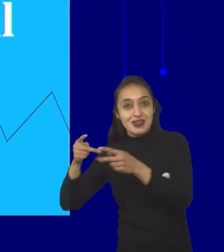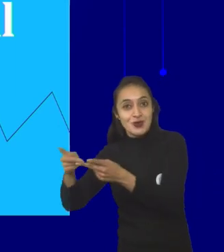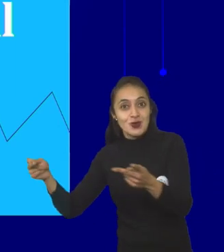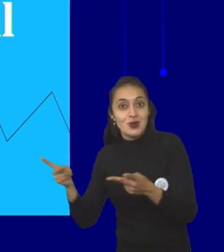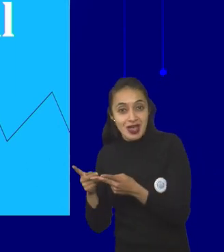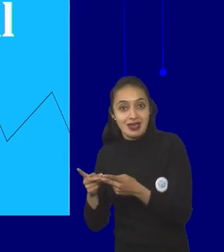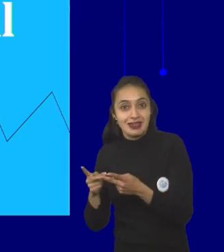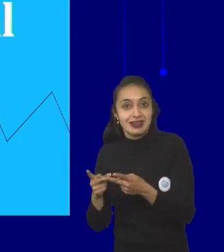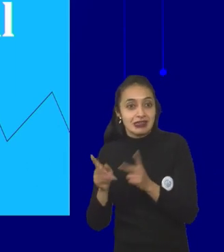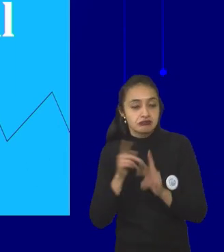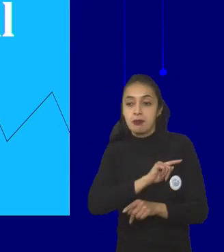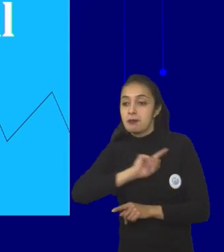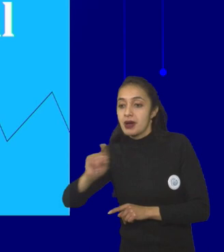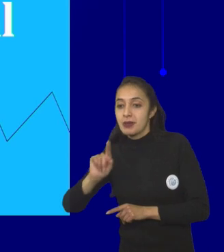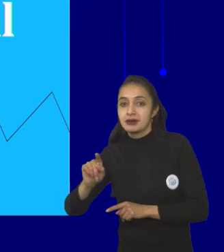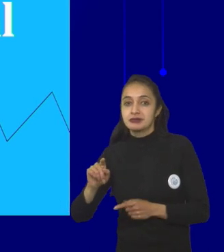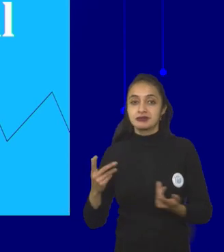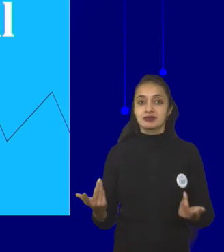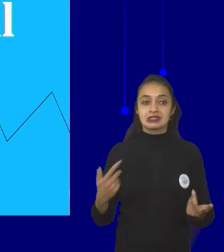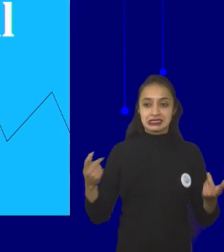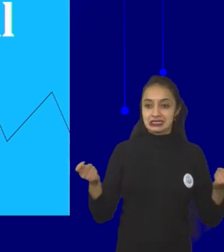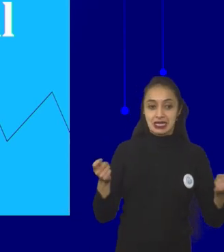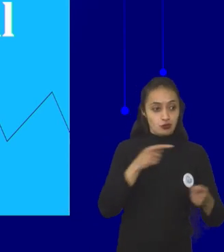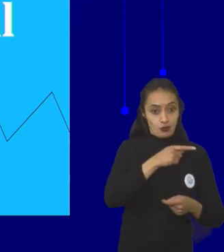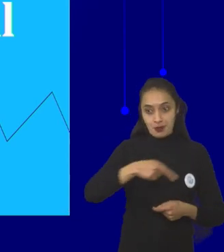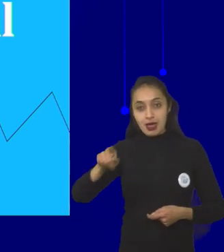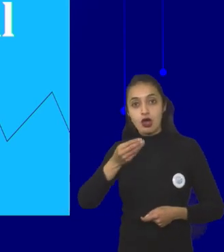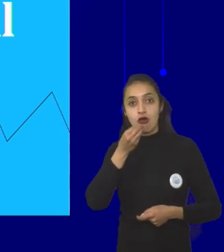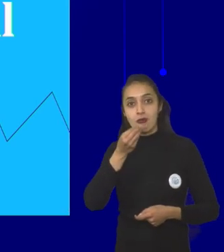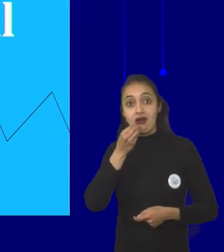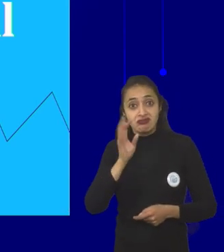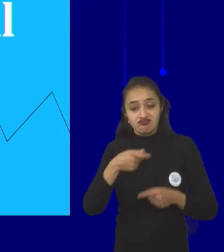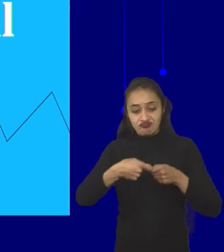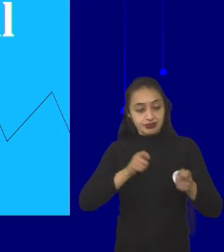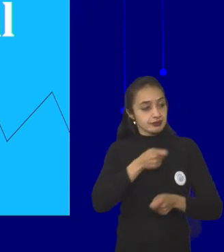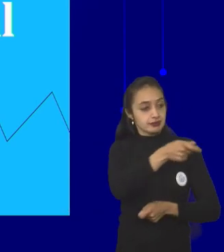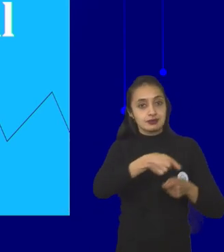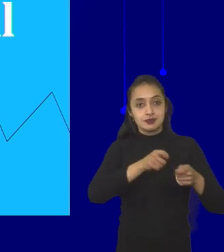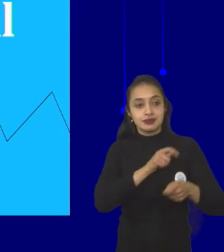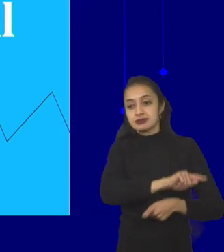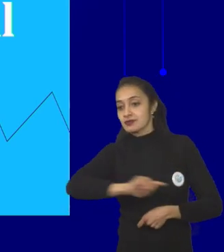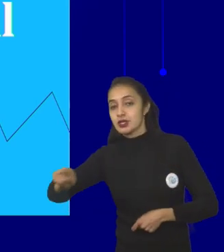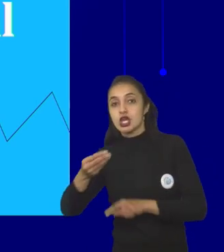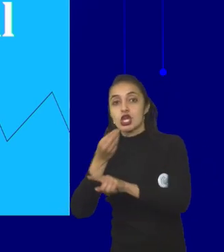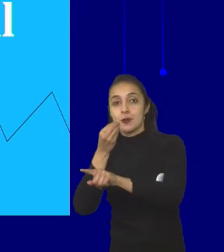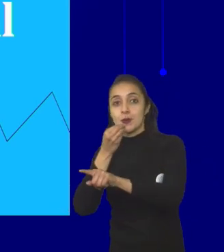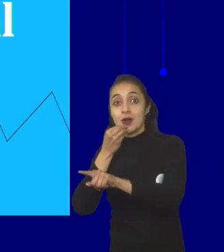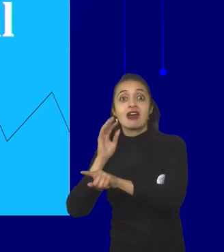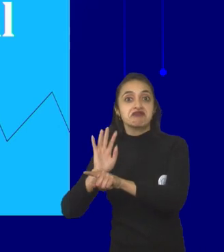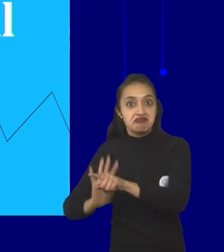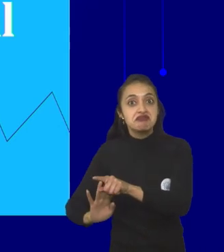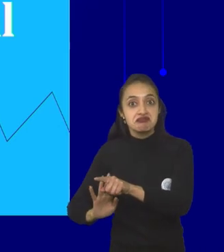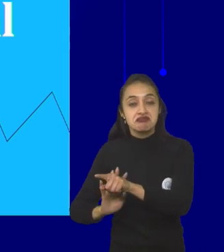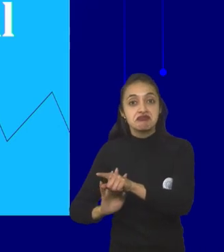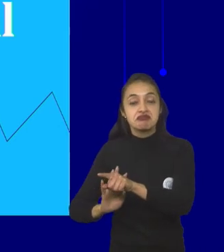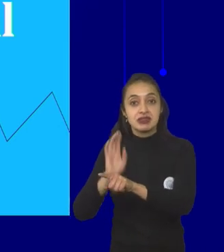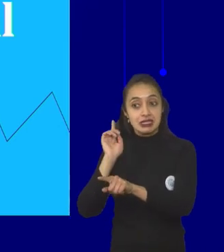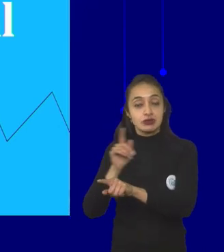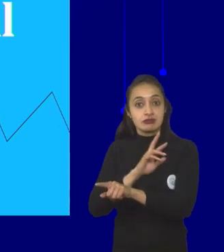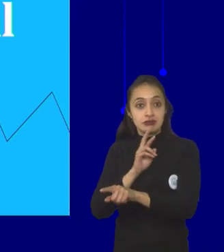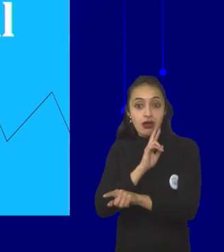catering, nosotros fijo, aburrido, para que toda la gente comiera, les dábamos un ticket y podían comer a la carta, carta